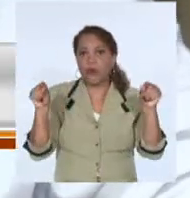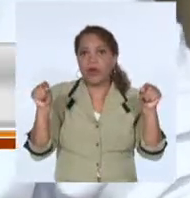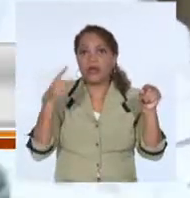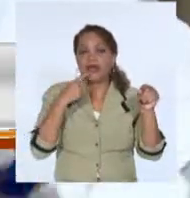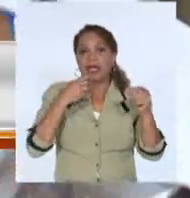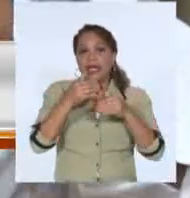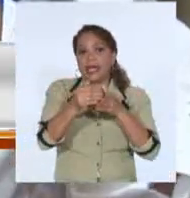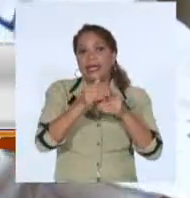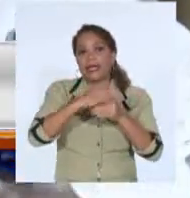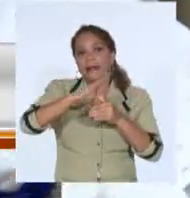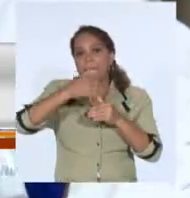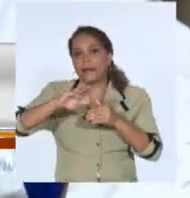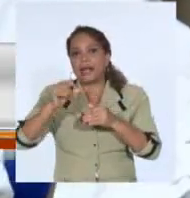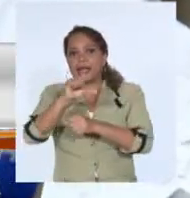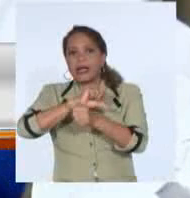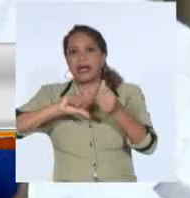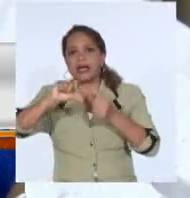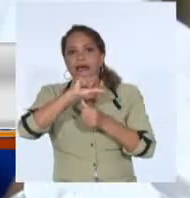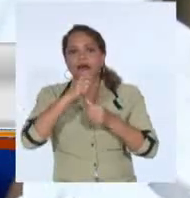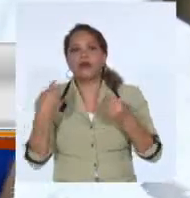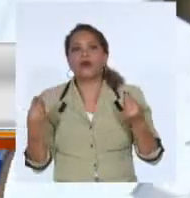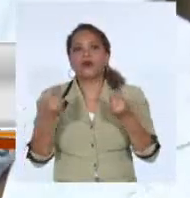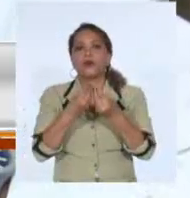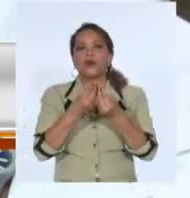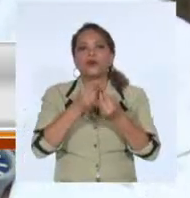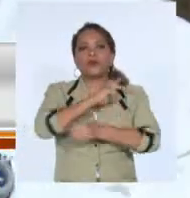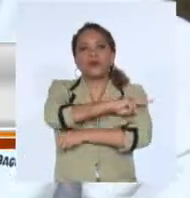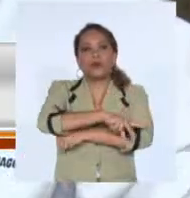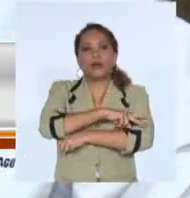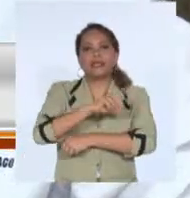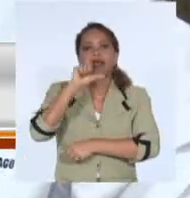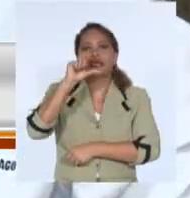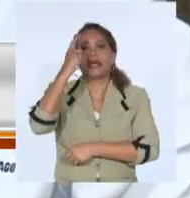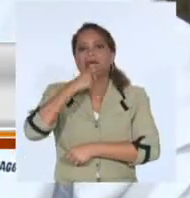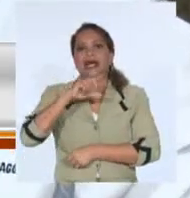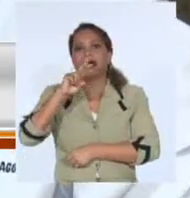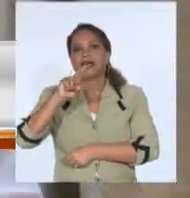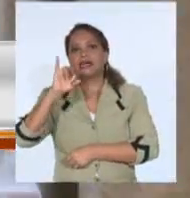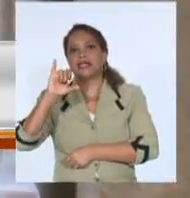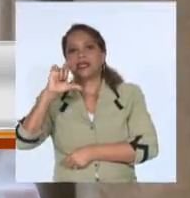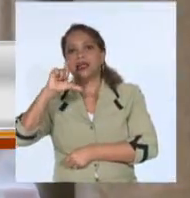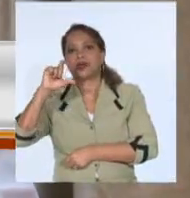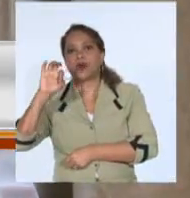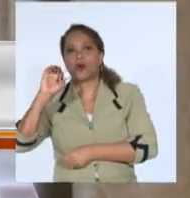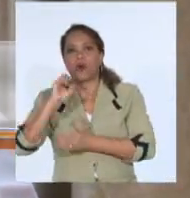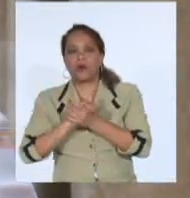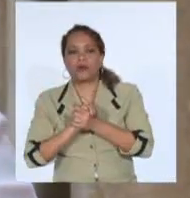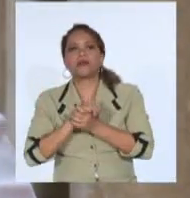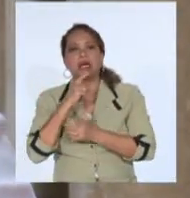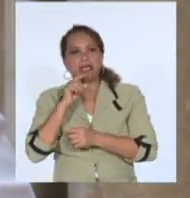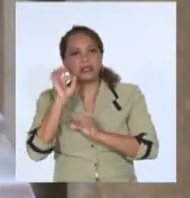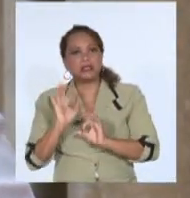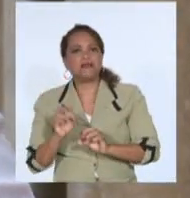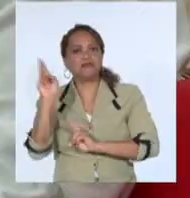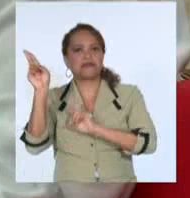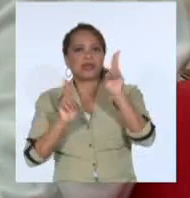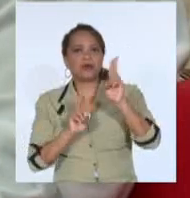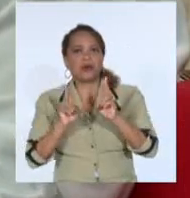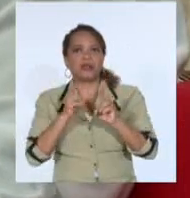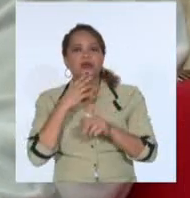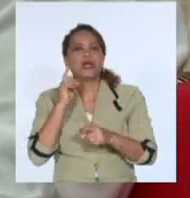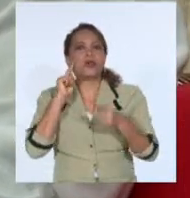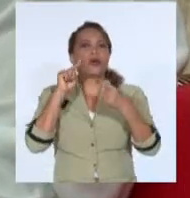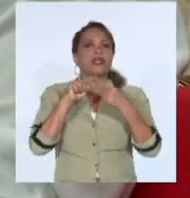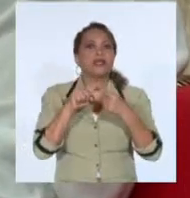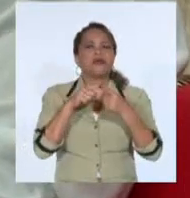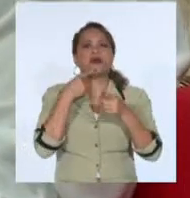CARICOM, así profundizando el alcance del acuerdo Cuba-CARICOM. Propósitos de invertir en la producción de